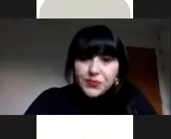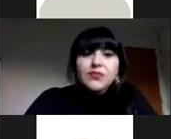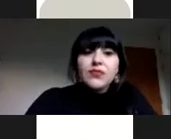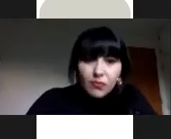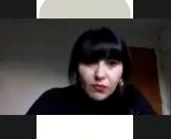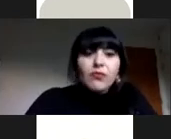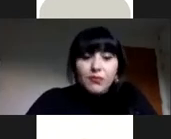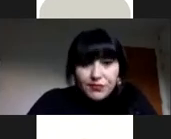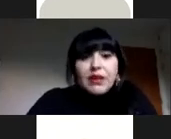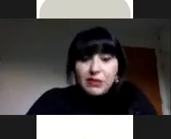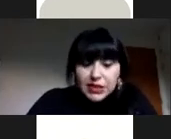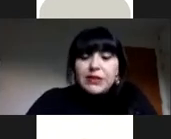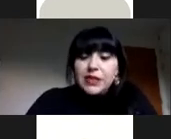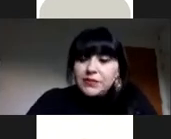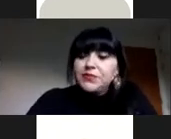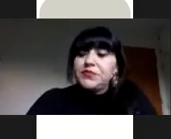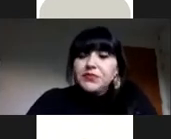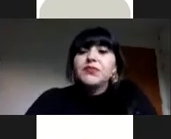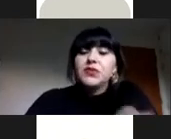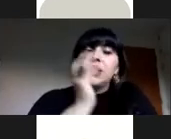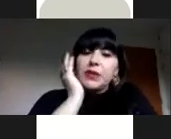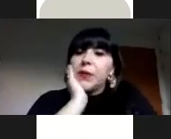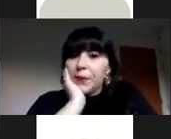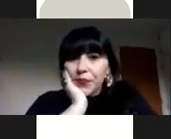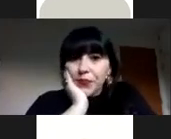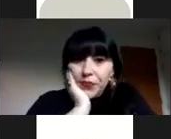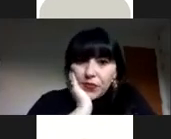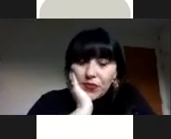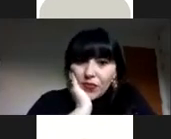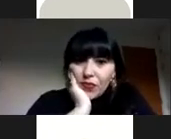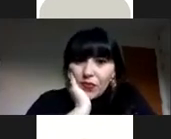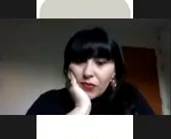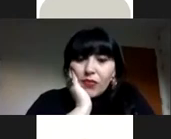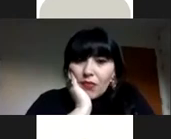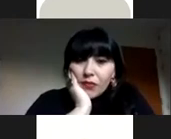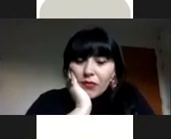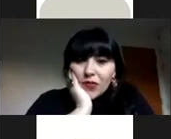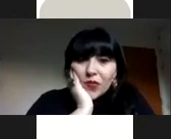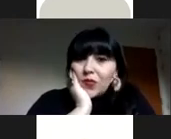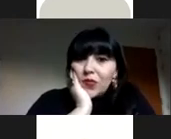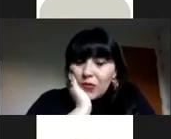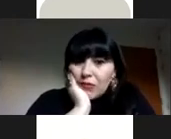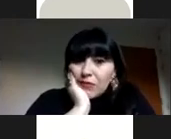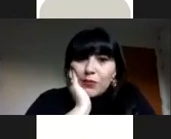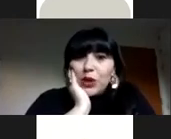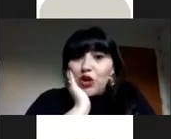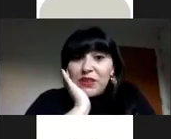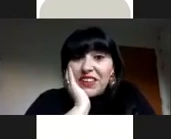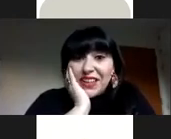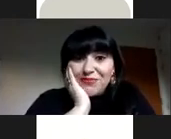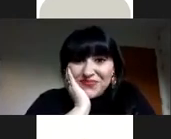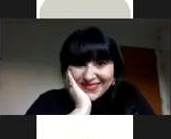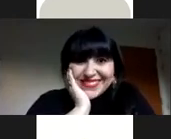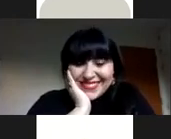dice Claudia. Y es verdad, ¿verdad? La televisión vende a través de este tipo de reportajes. Pero no